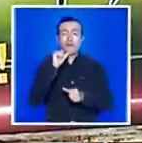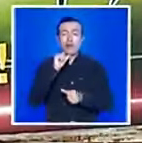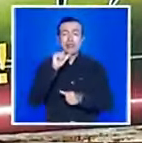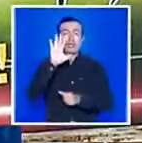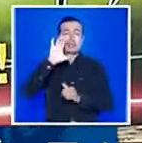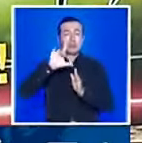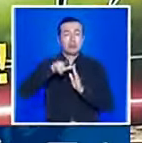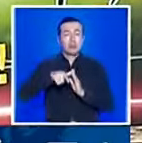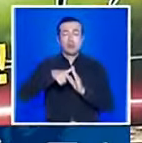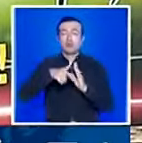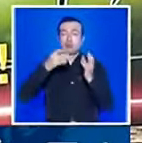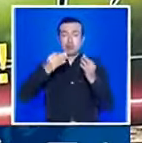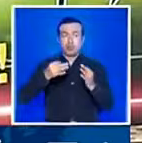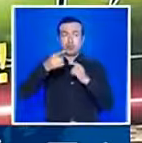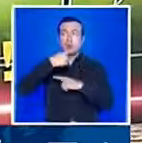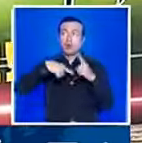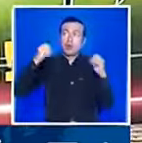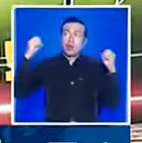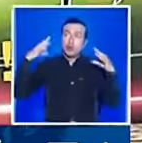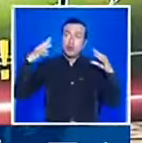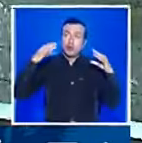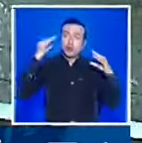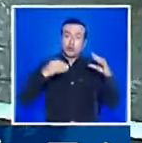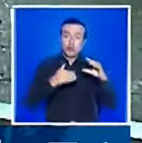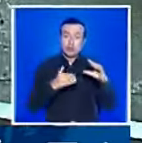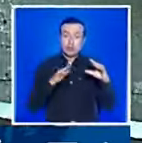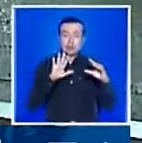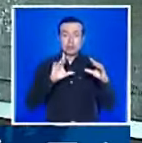minutos para que regrese el fluido eléctrico al barrio.